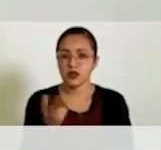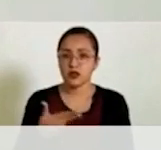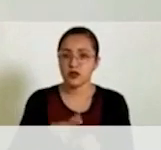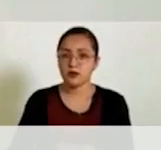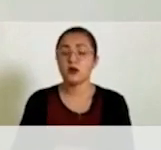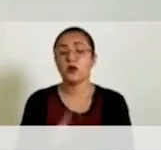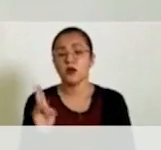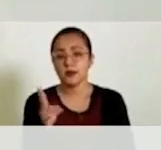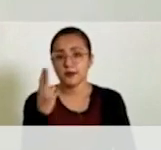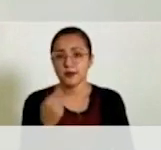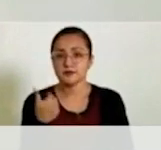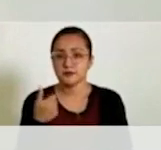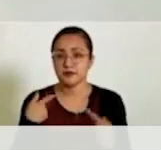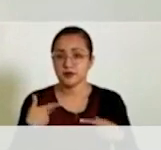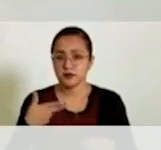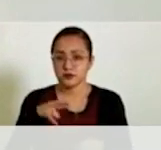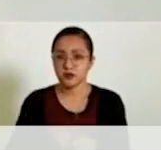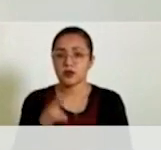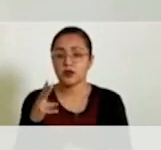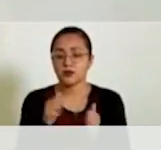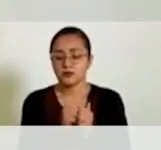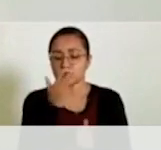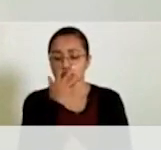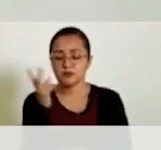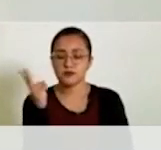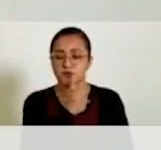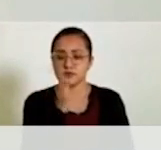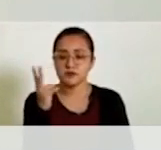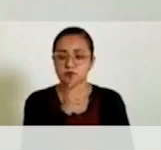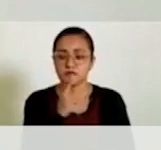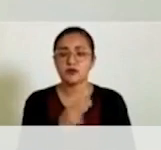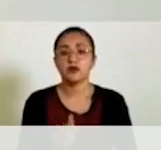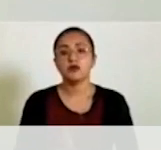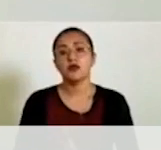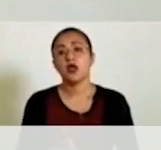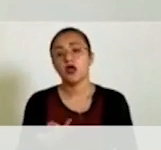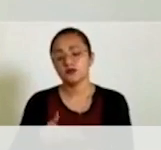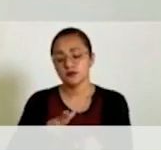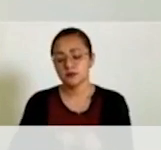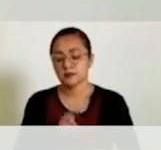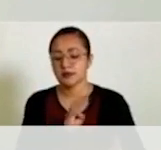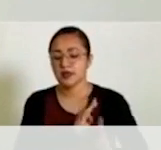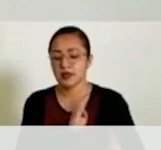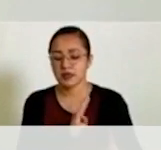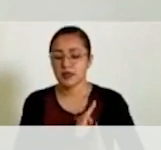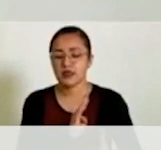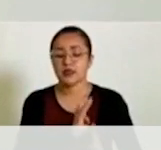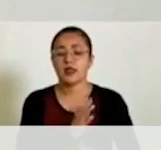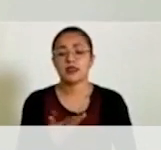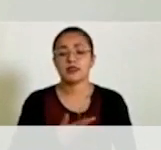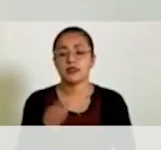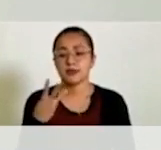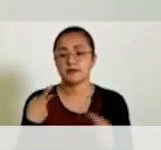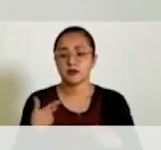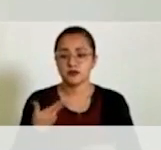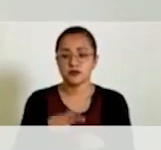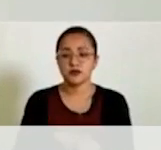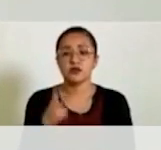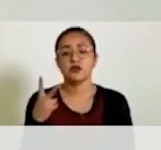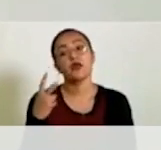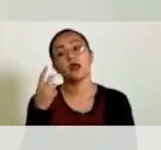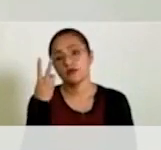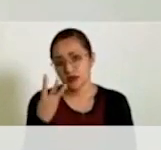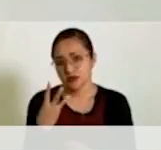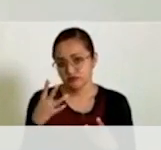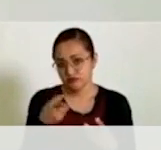Hospital Universitario, 6 pacientes, 2 con ventilación mecánica. El Hospital Militar Regional tiene 3 pacientes y los 3